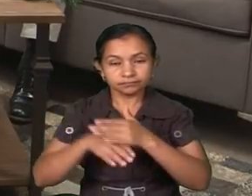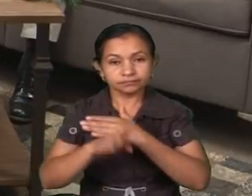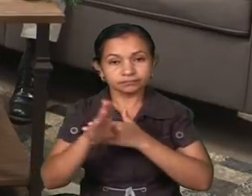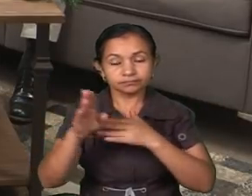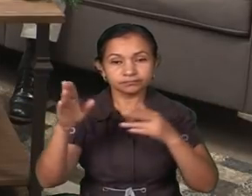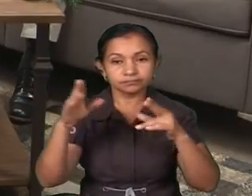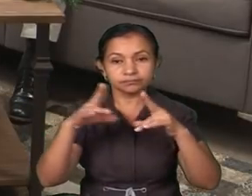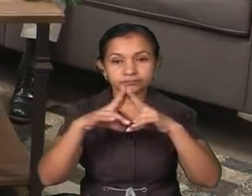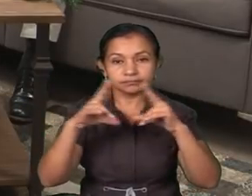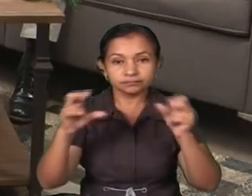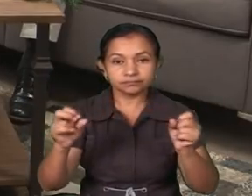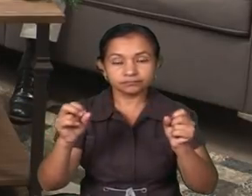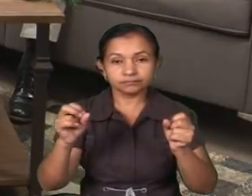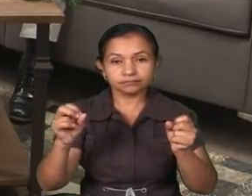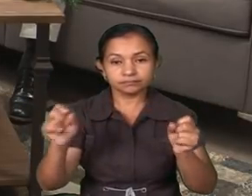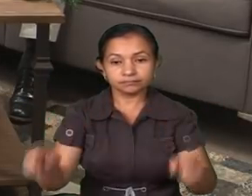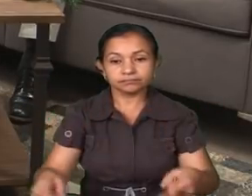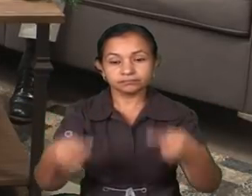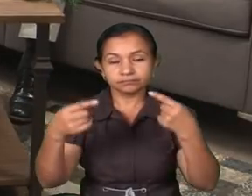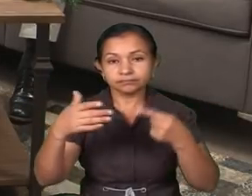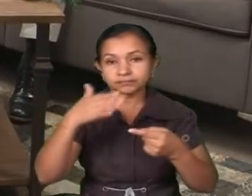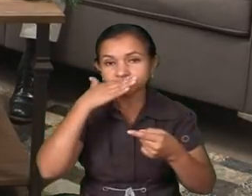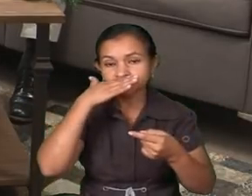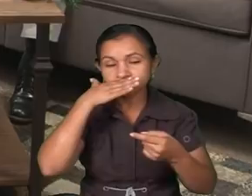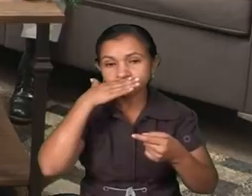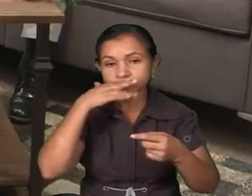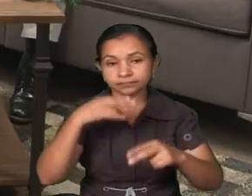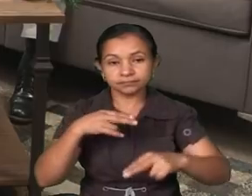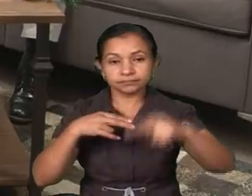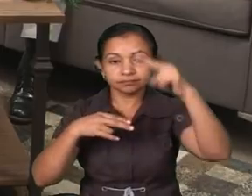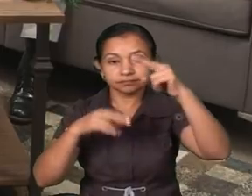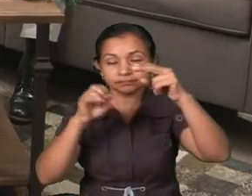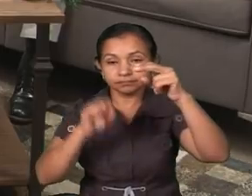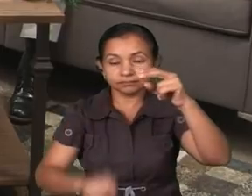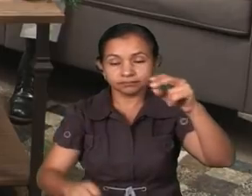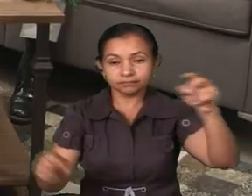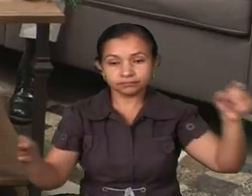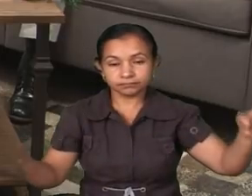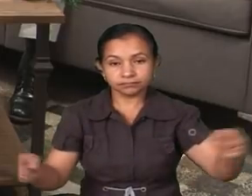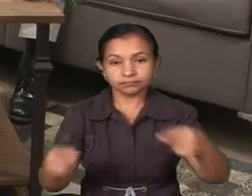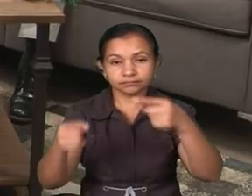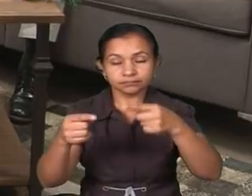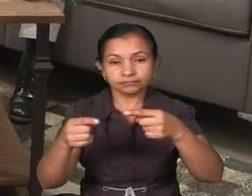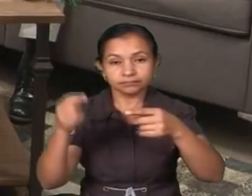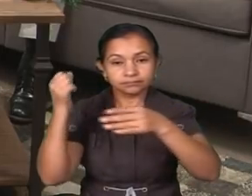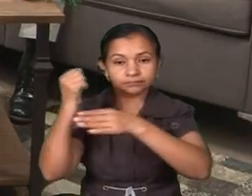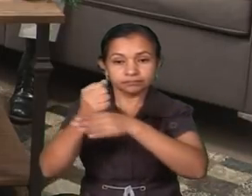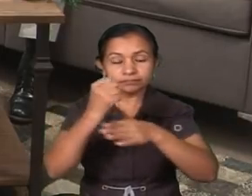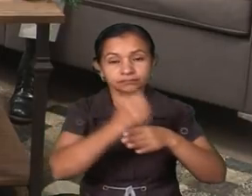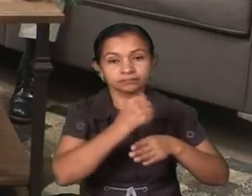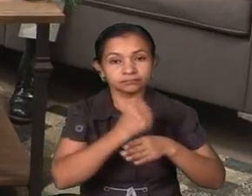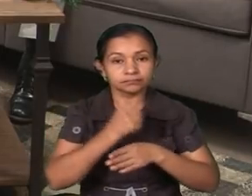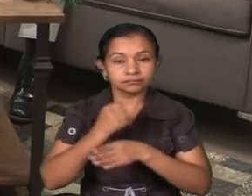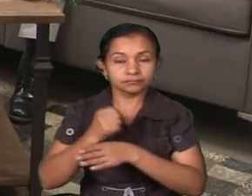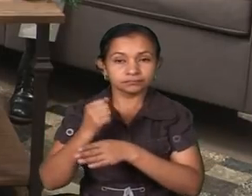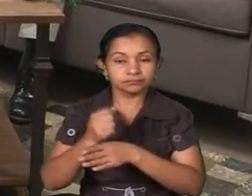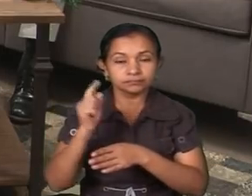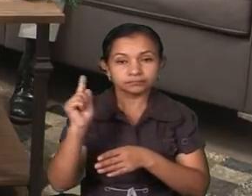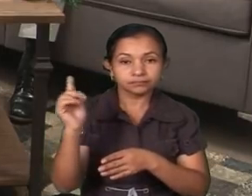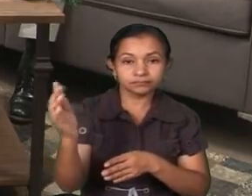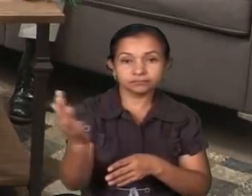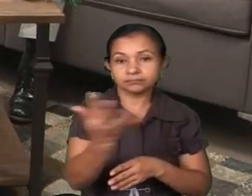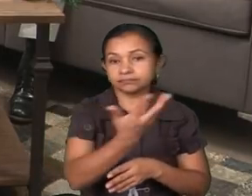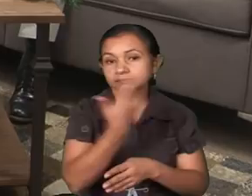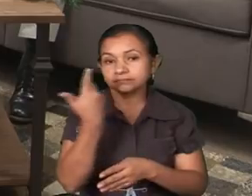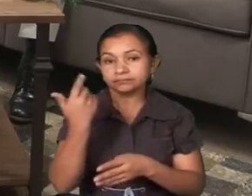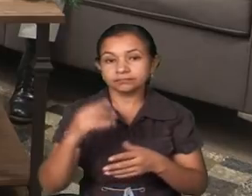la contrarrevolución en el norte y la contrarrevolución en el sur nos hubieran matado a todos, dijo, me dijo una vez